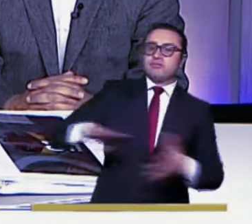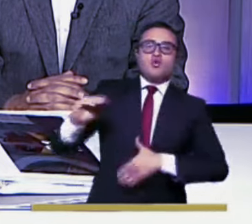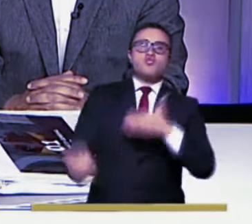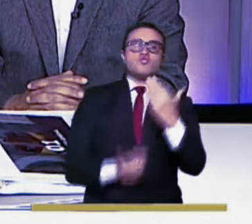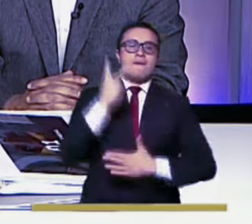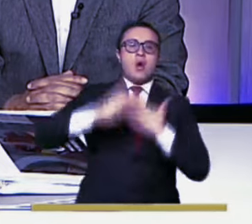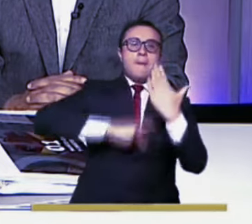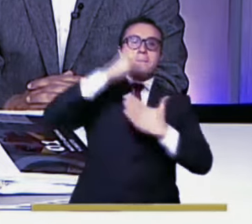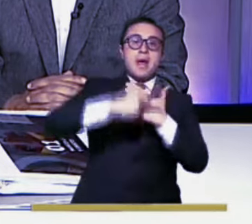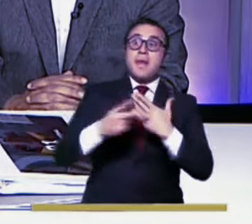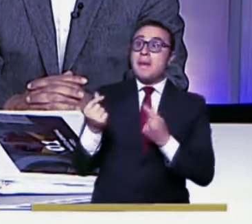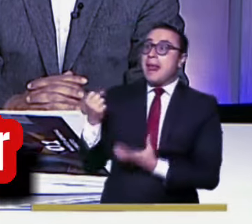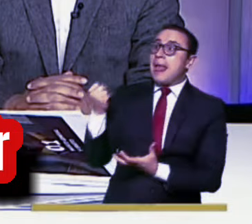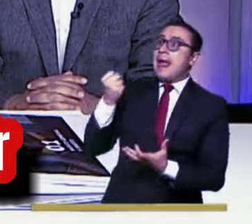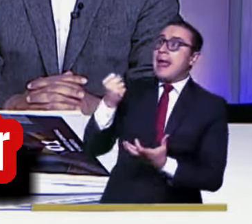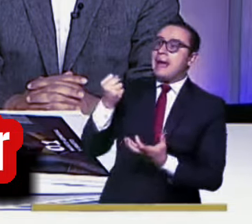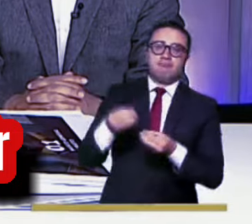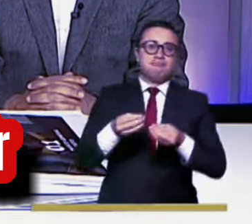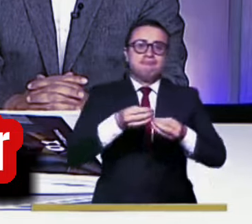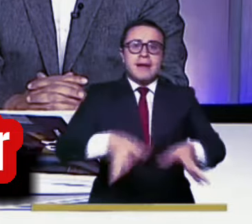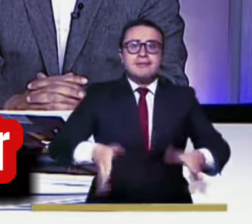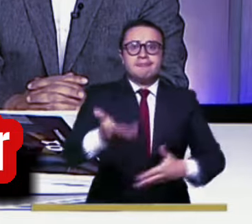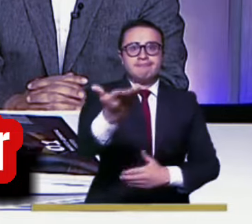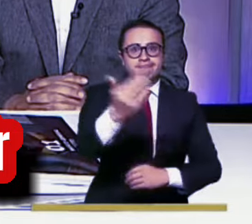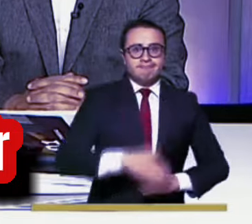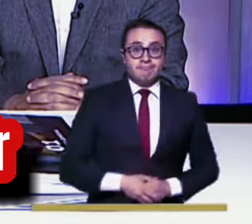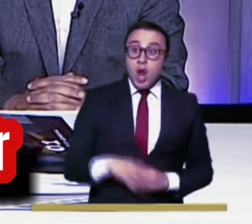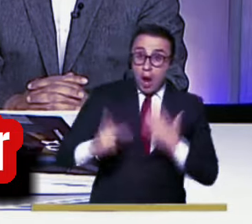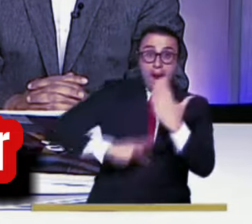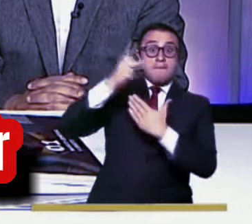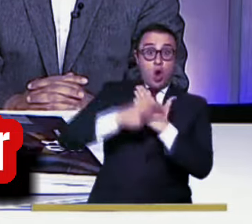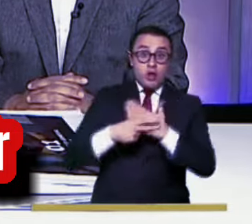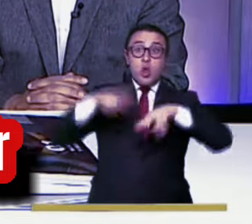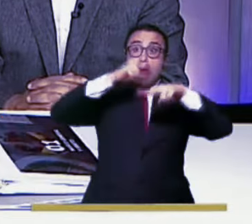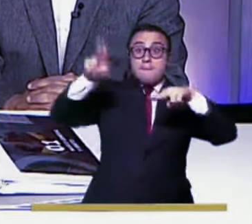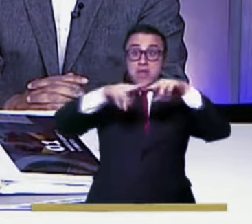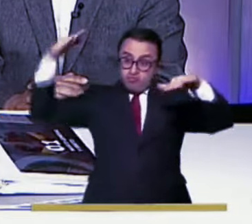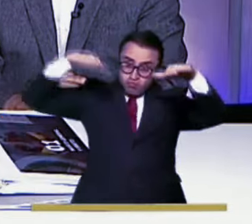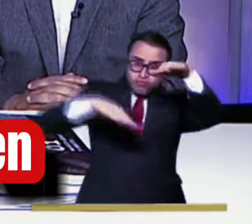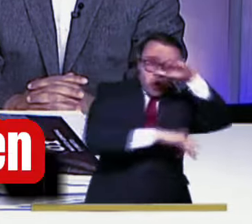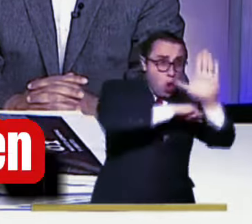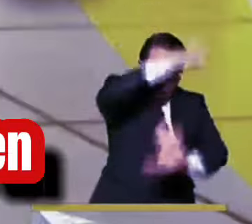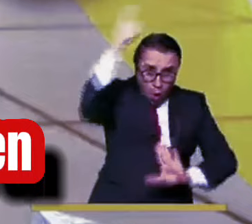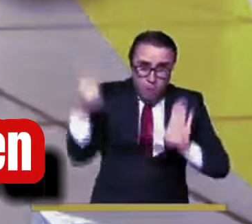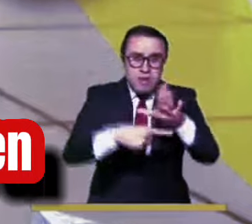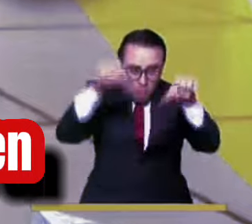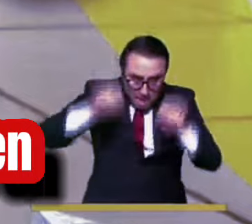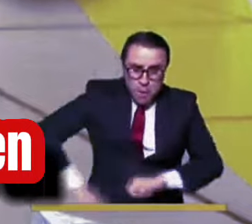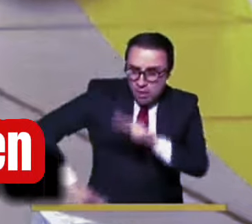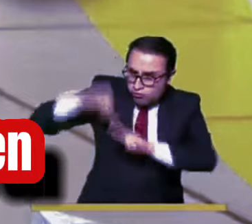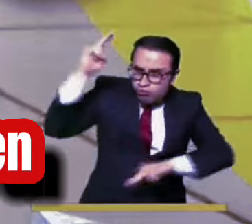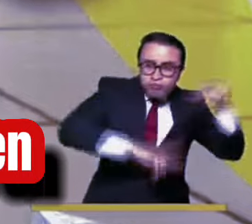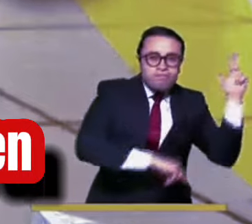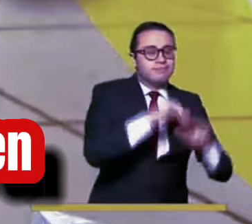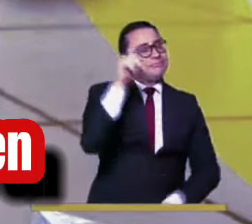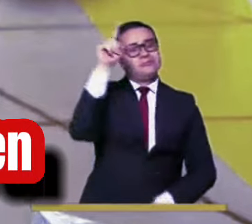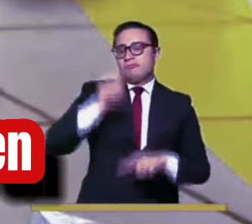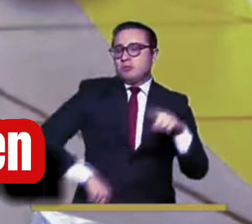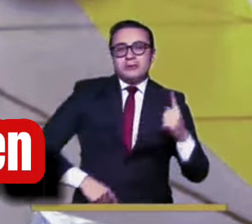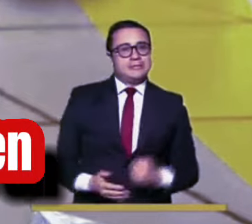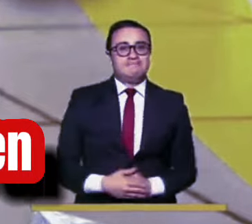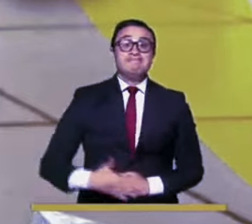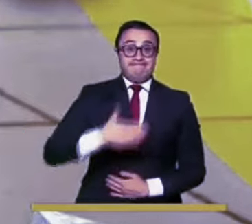irreversiblemente se perdió. Ese proyecto ya no se puede construir hoy. La pérdida del proyecto que se diseñó